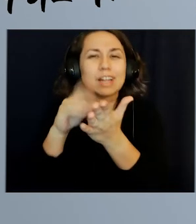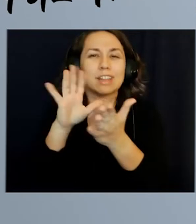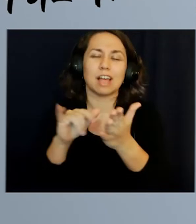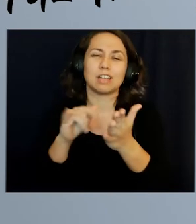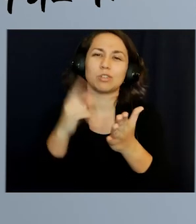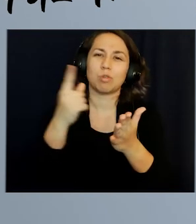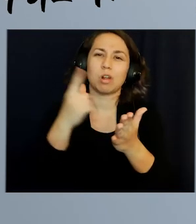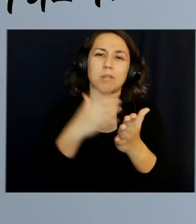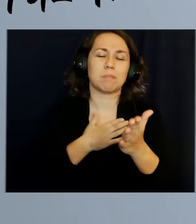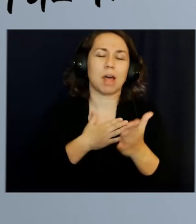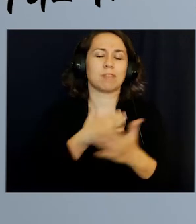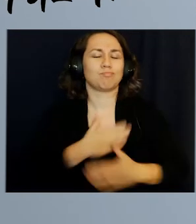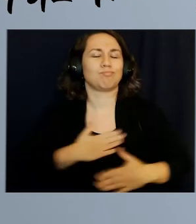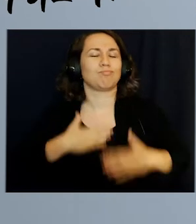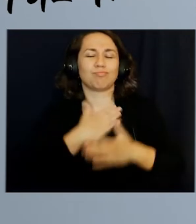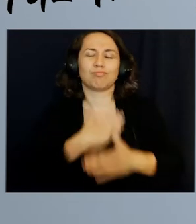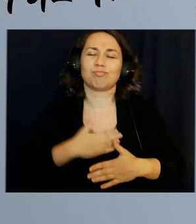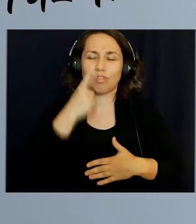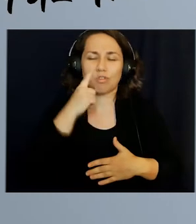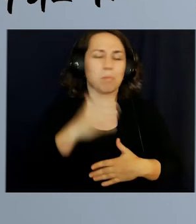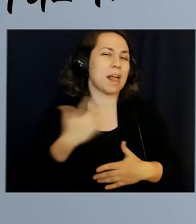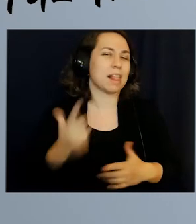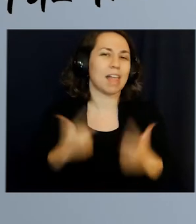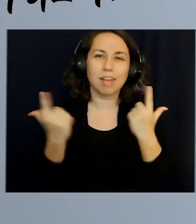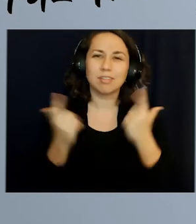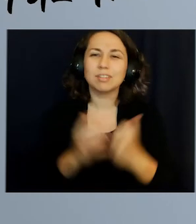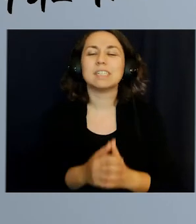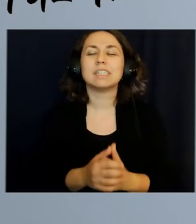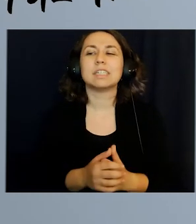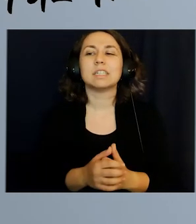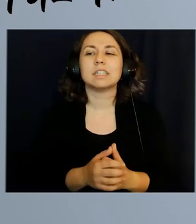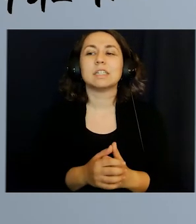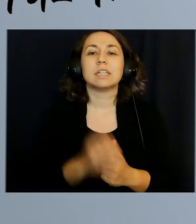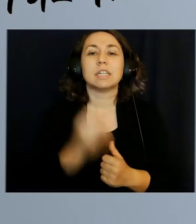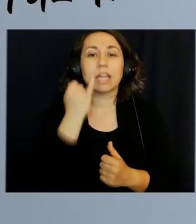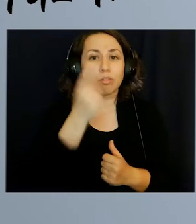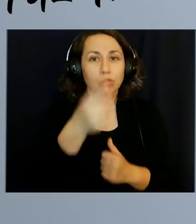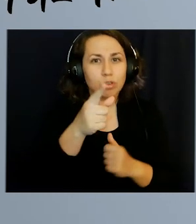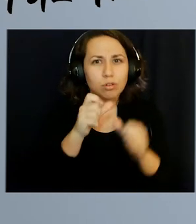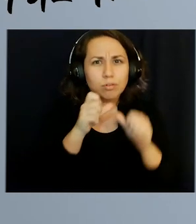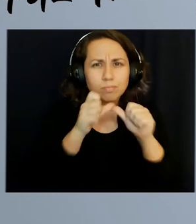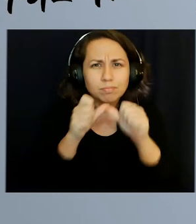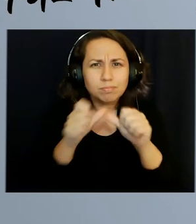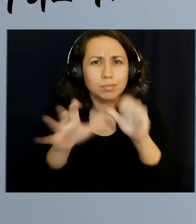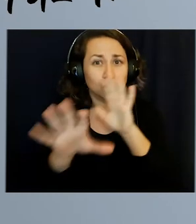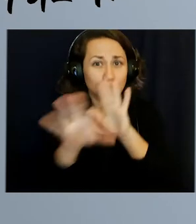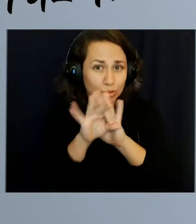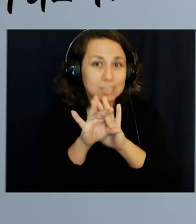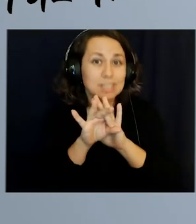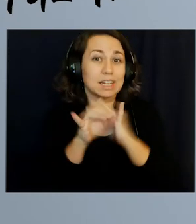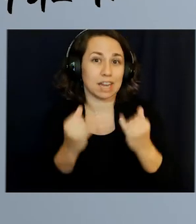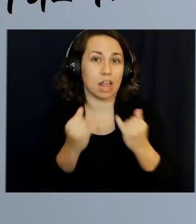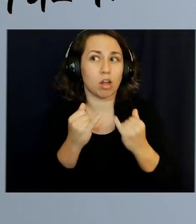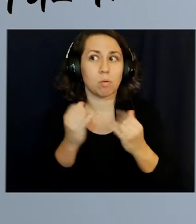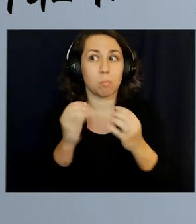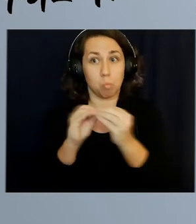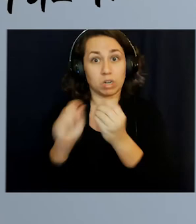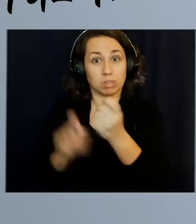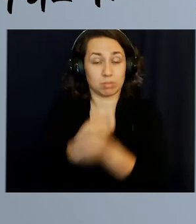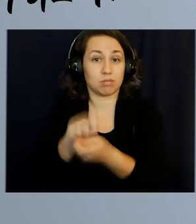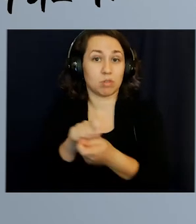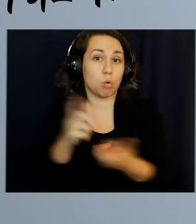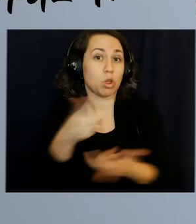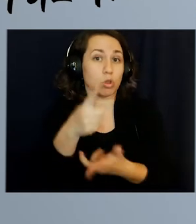en quién te vas a convertir, te deseo todo lo mejor, felicidades en este gran trabajo, la